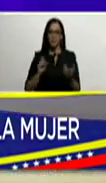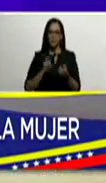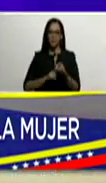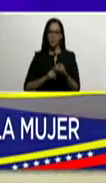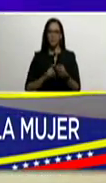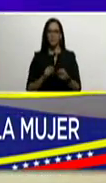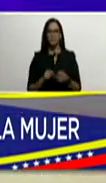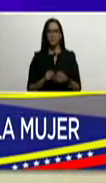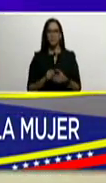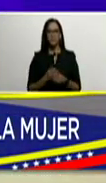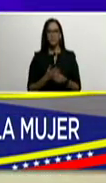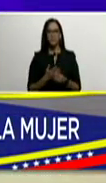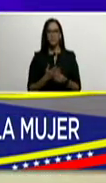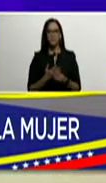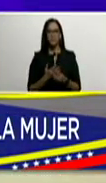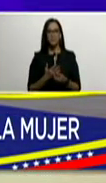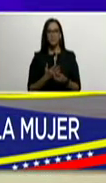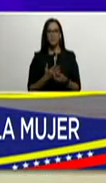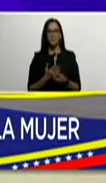hemos propuesto